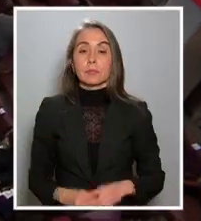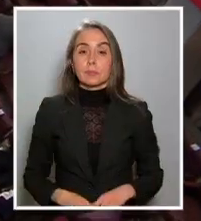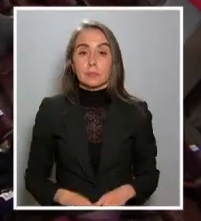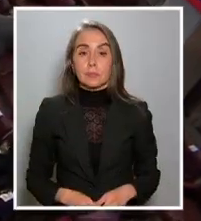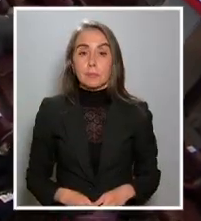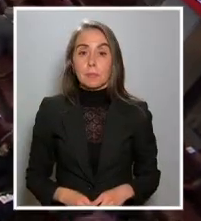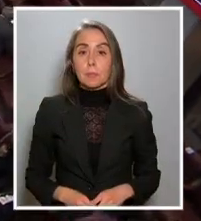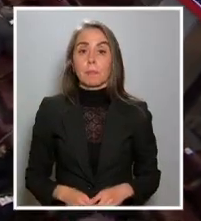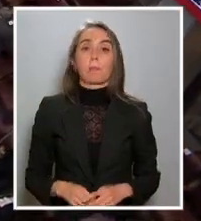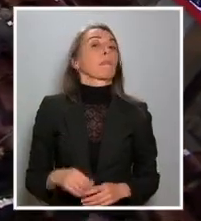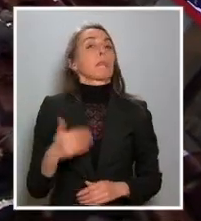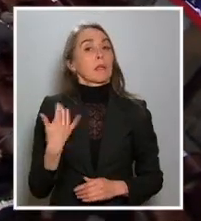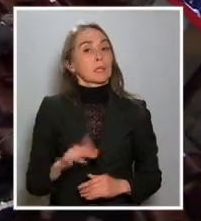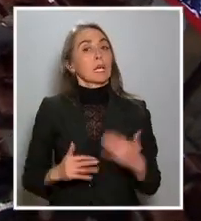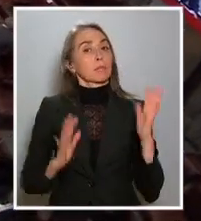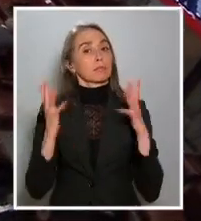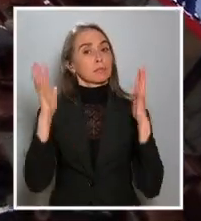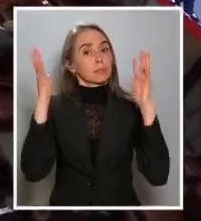Hemos avanzado